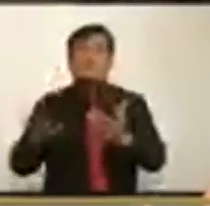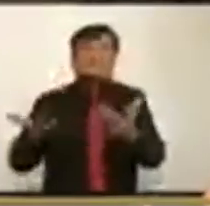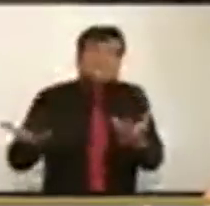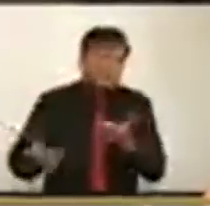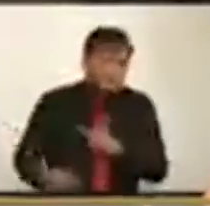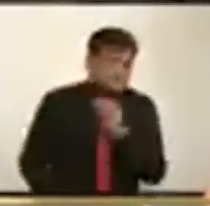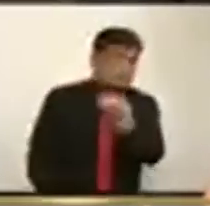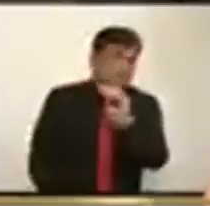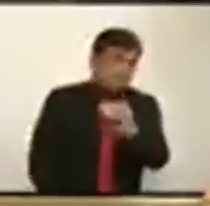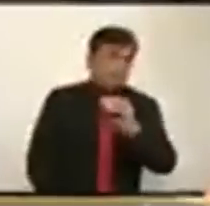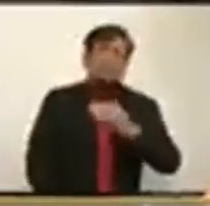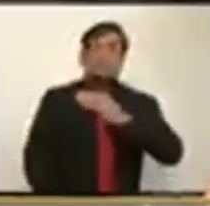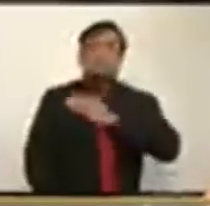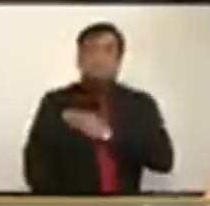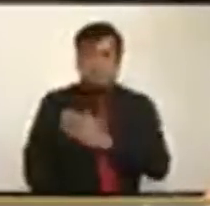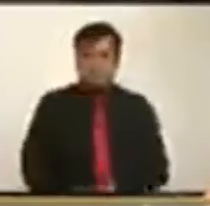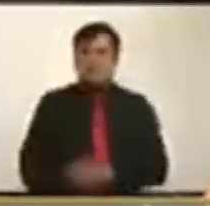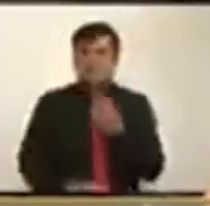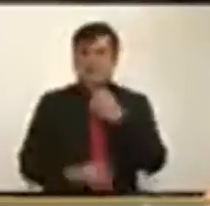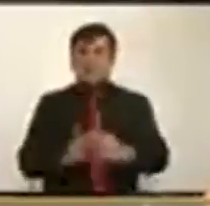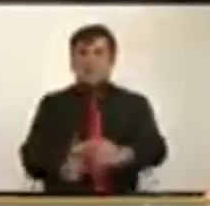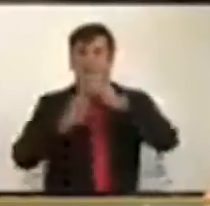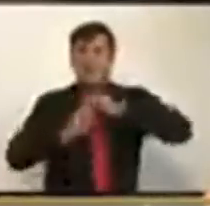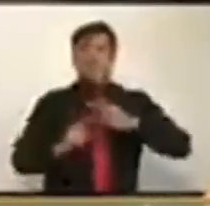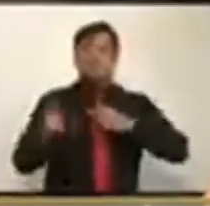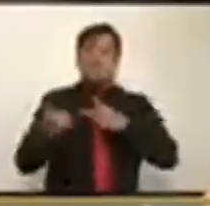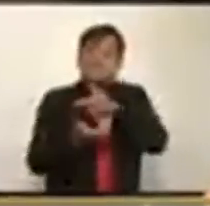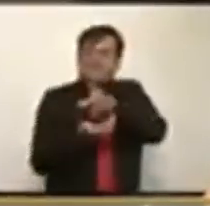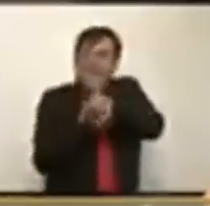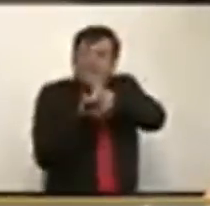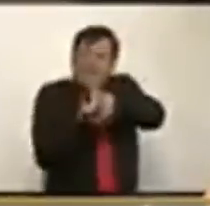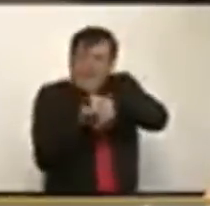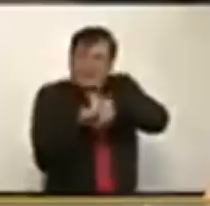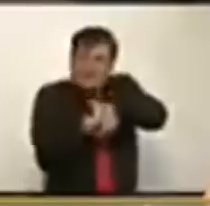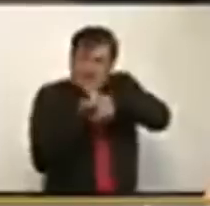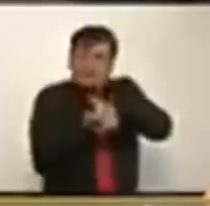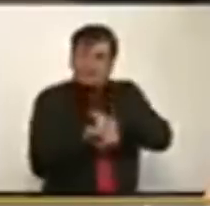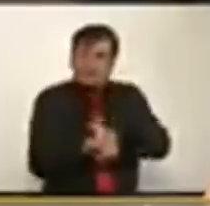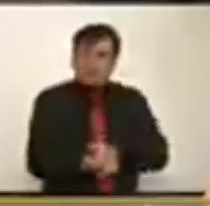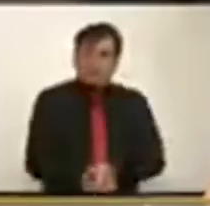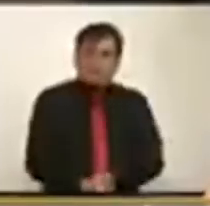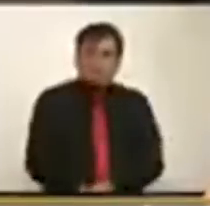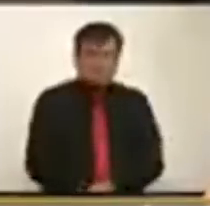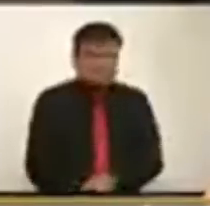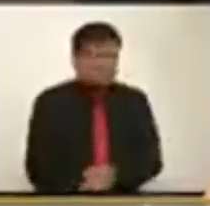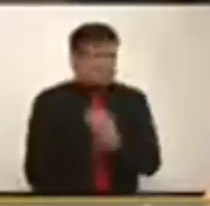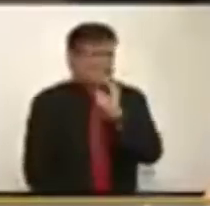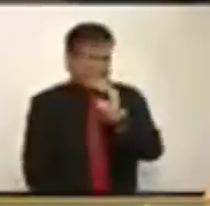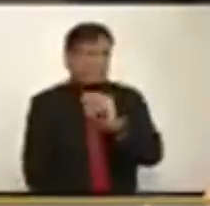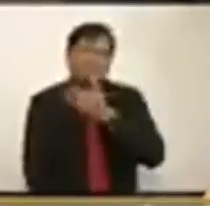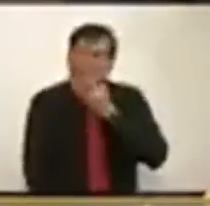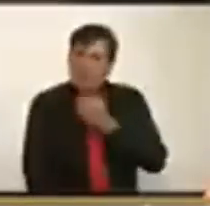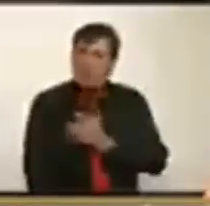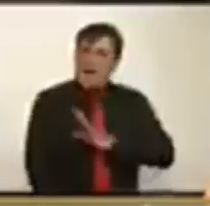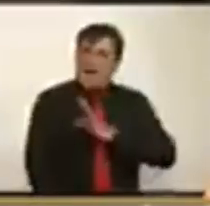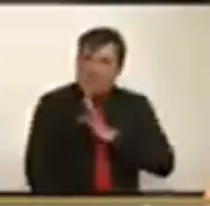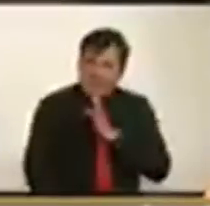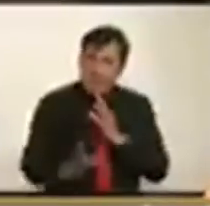doy, señor Uribe, que me gritó sicario, sicario, sicario, es hable, hable y